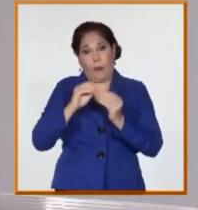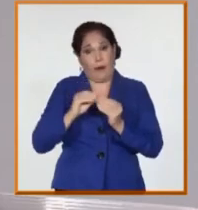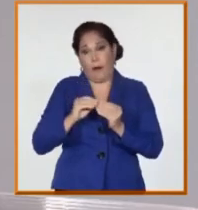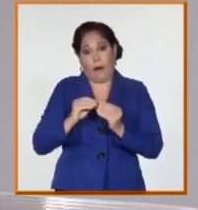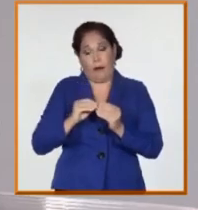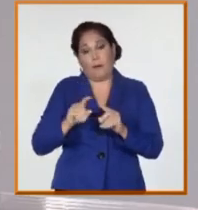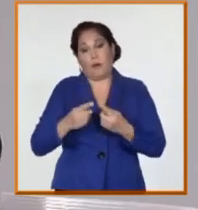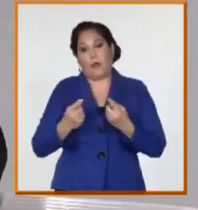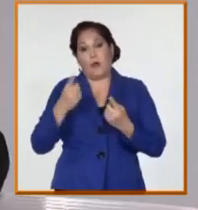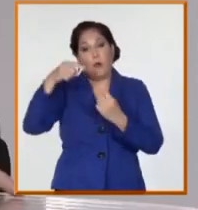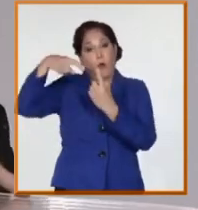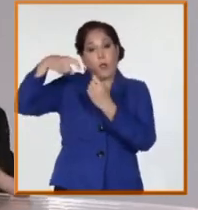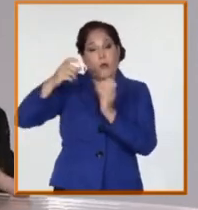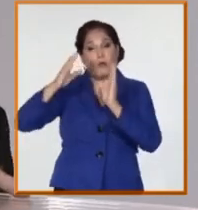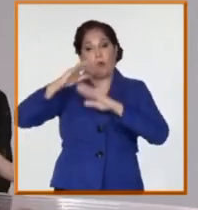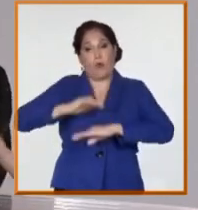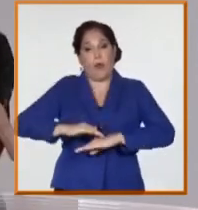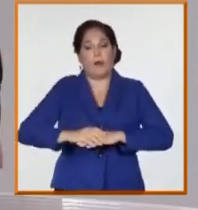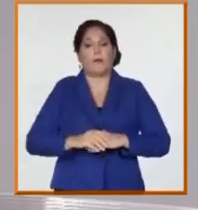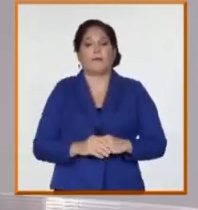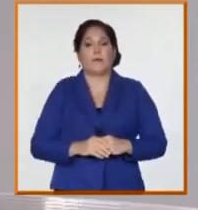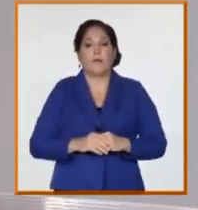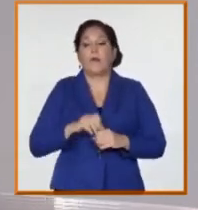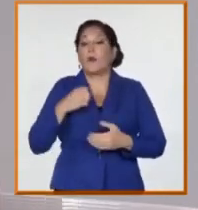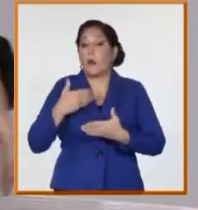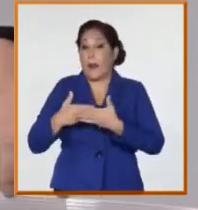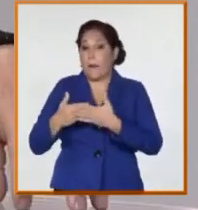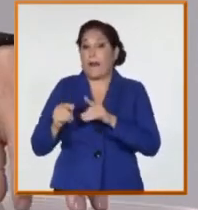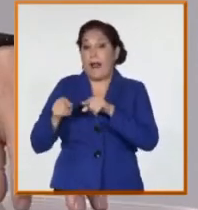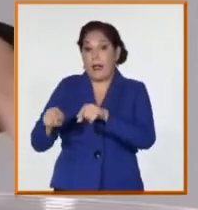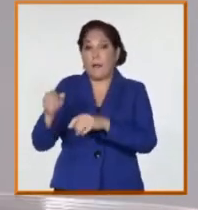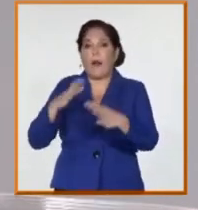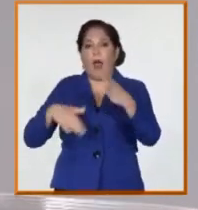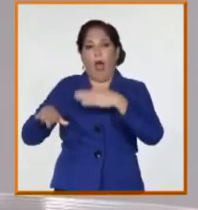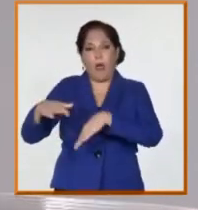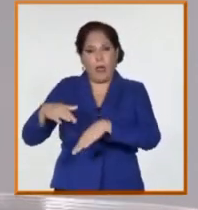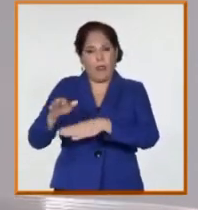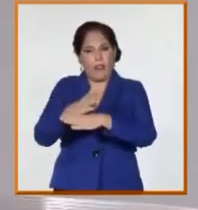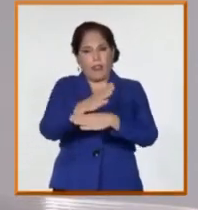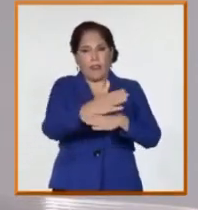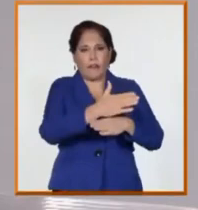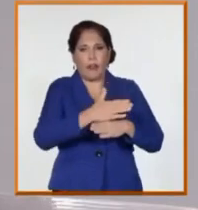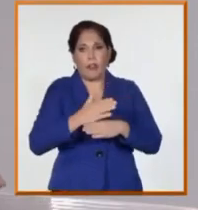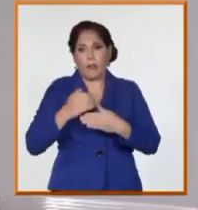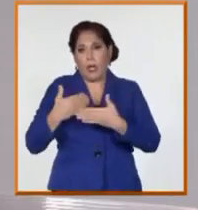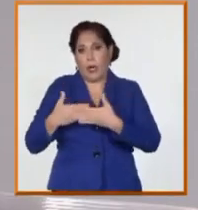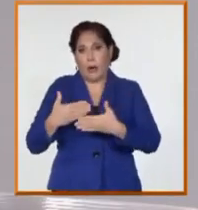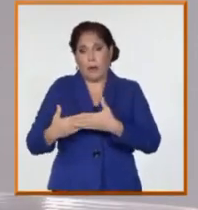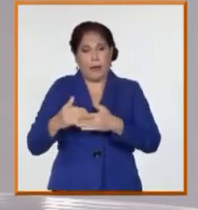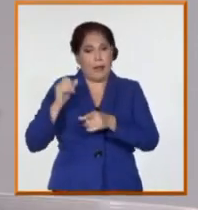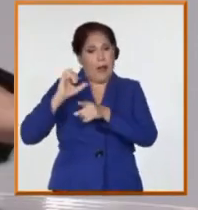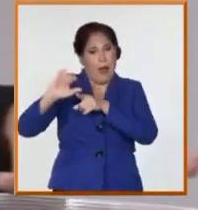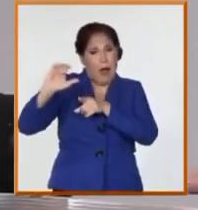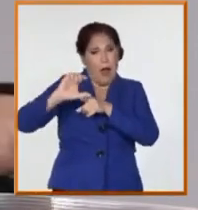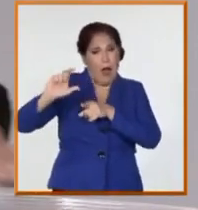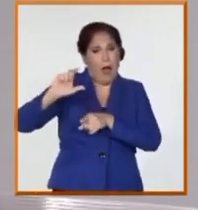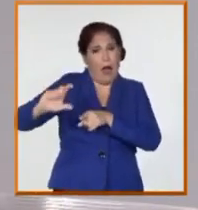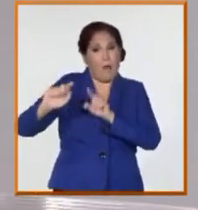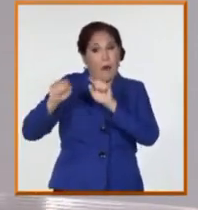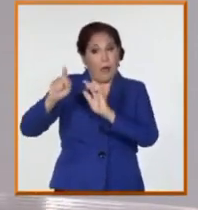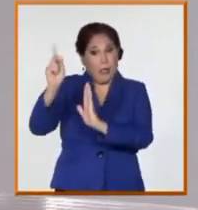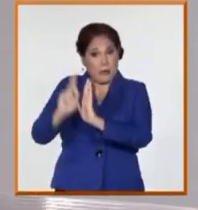posible que tenemos hasta vb en playas hay un bebé que tenemos en playa o bebés en zonas muy intrincadas que